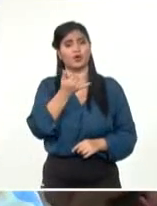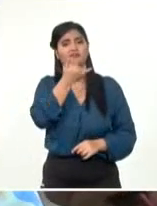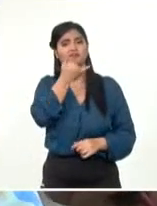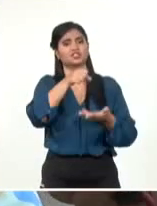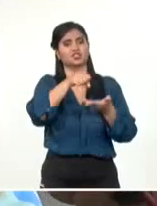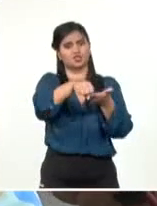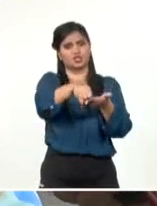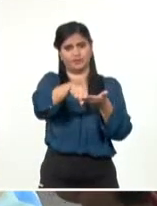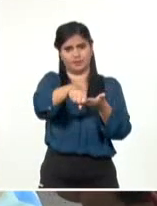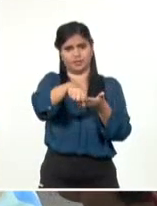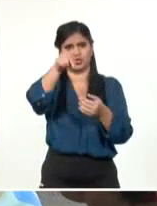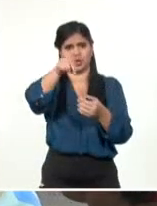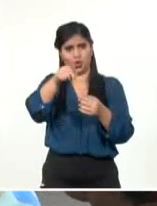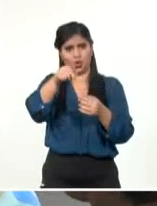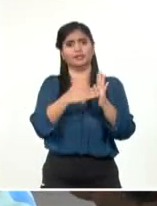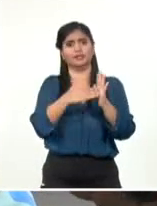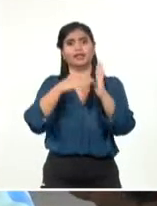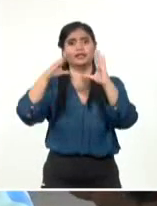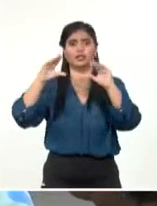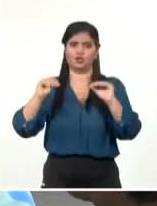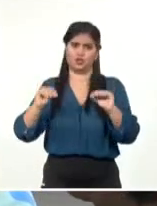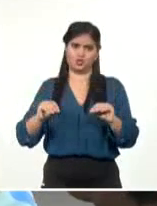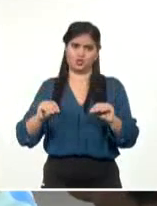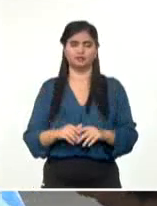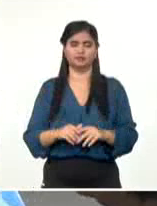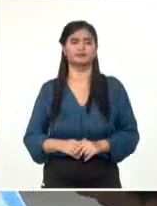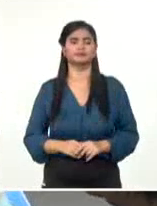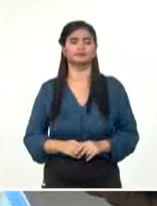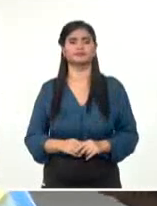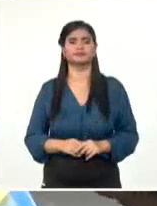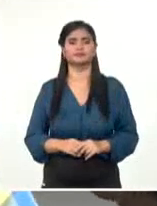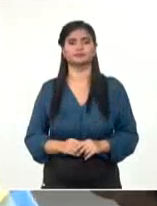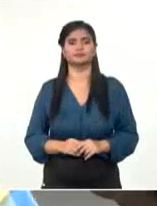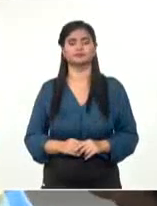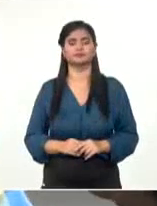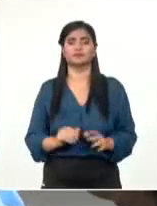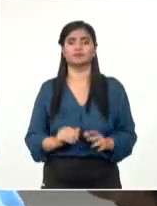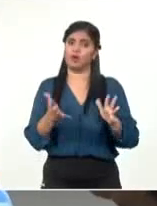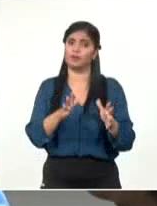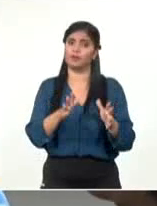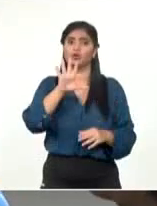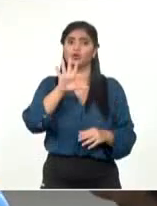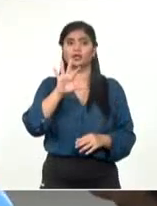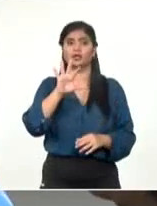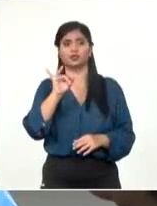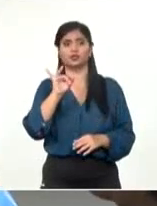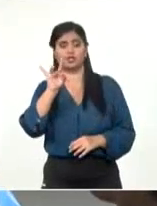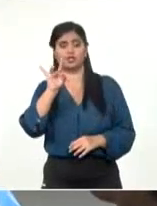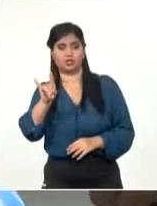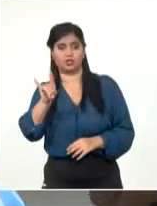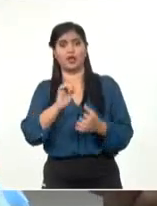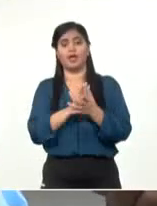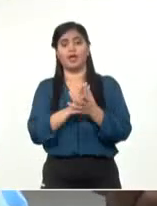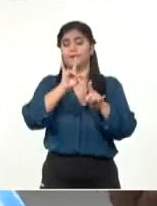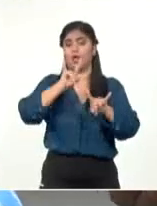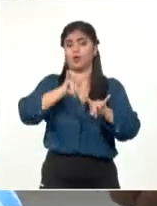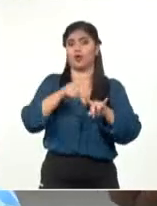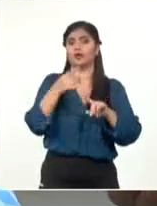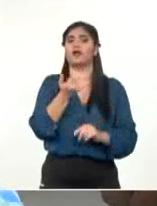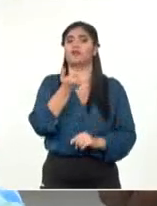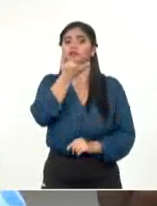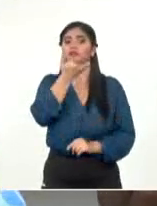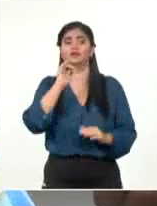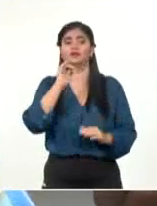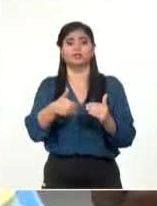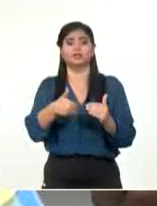servicio en el horario de la máxima demanda, aproximadamente 579 megawatts en lo que estamos estimando para el día